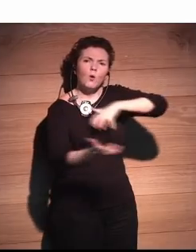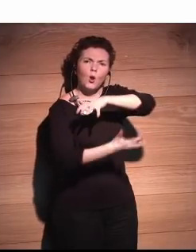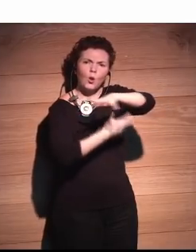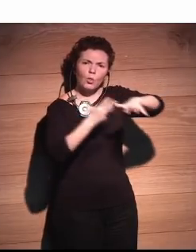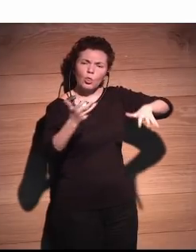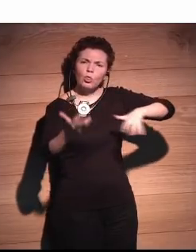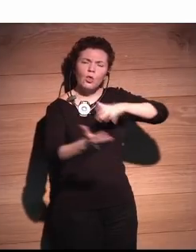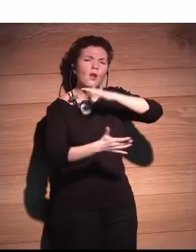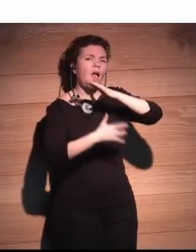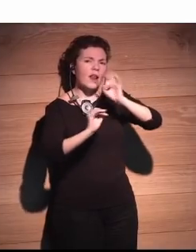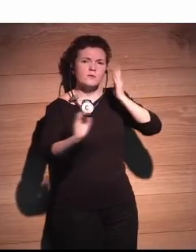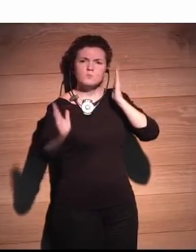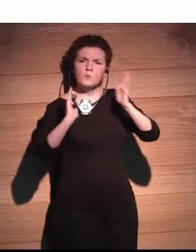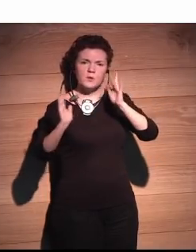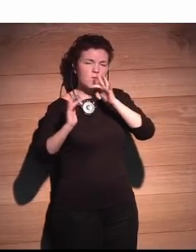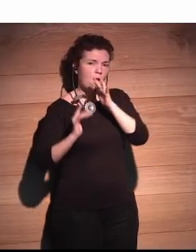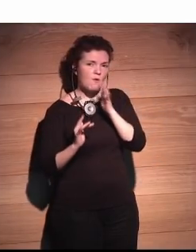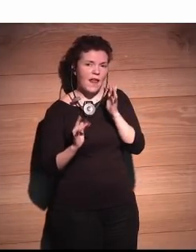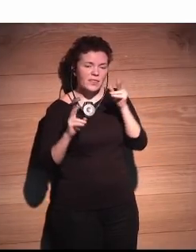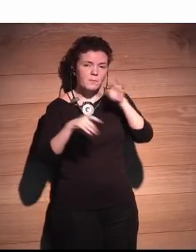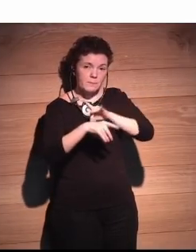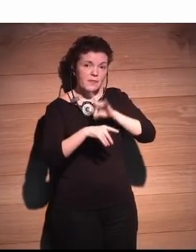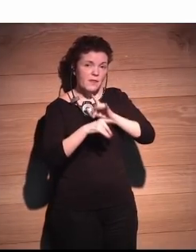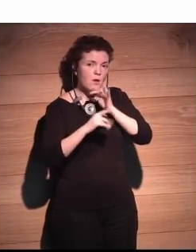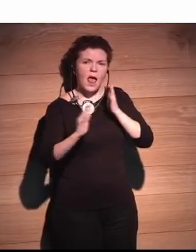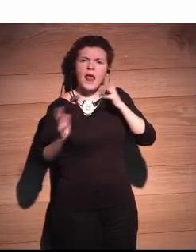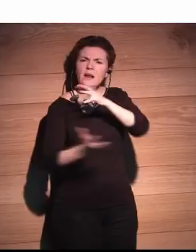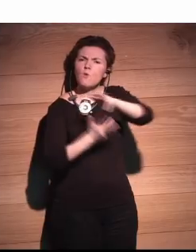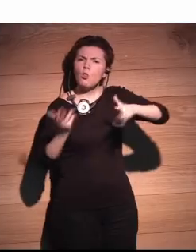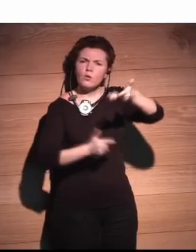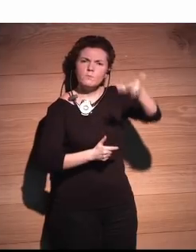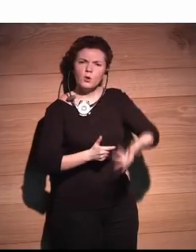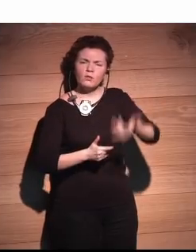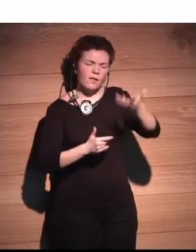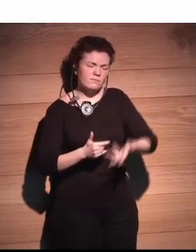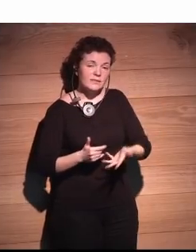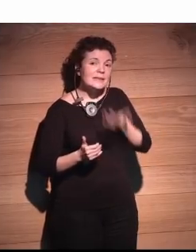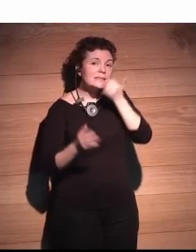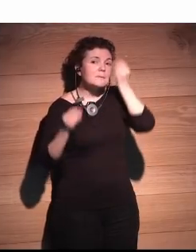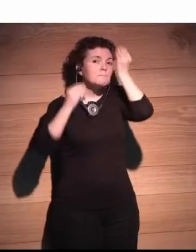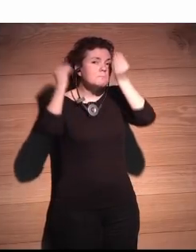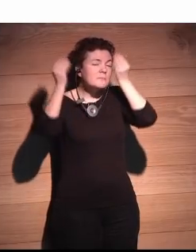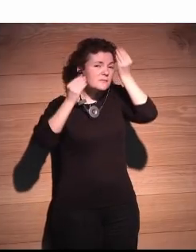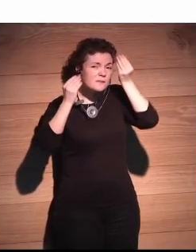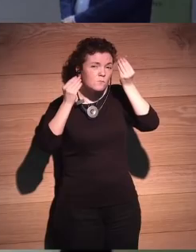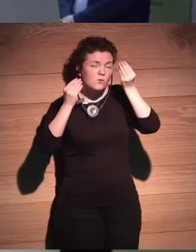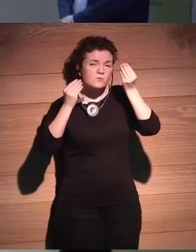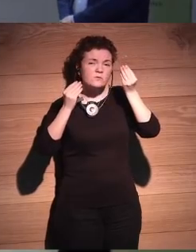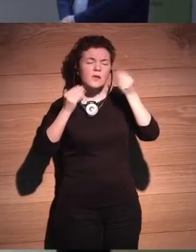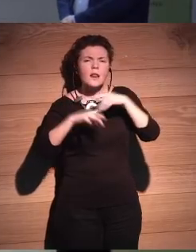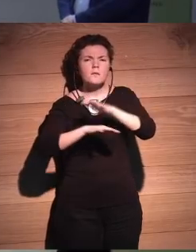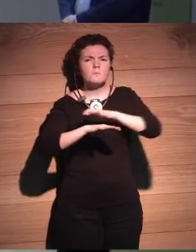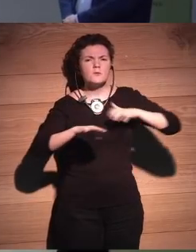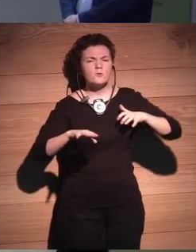que estamos en este momento en el campo de la medicina. Realmente, si lo pensamos un momento, la